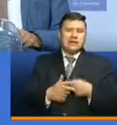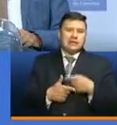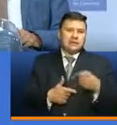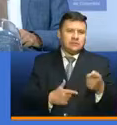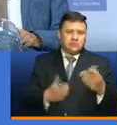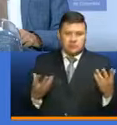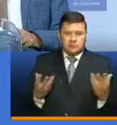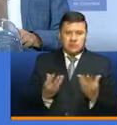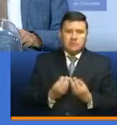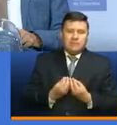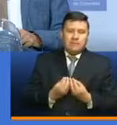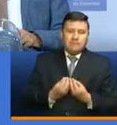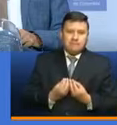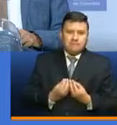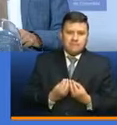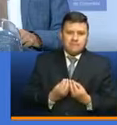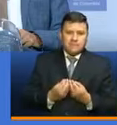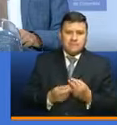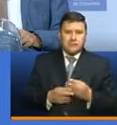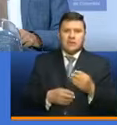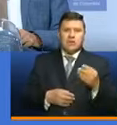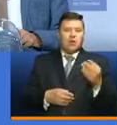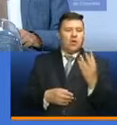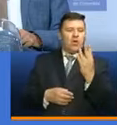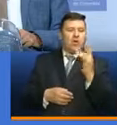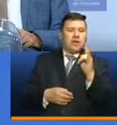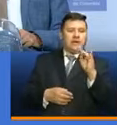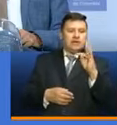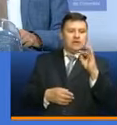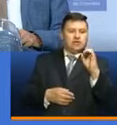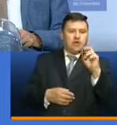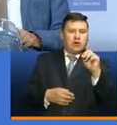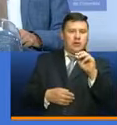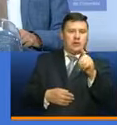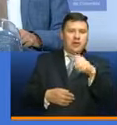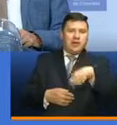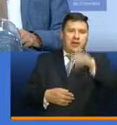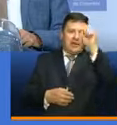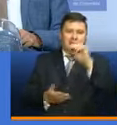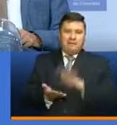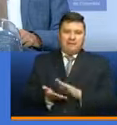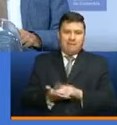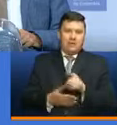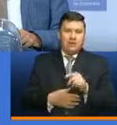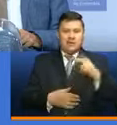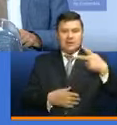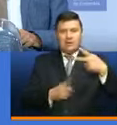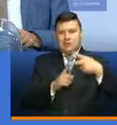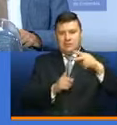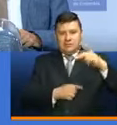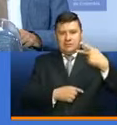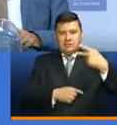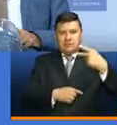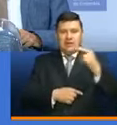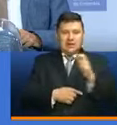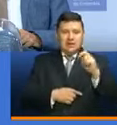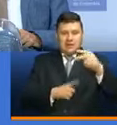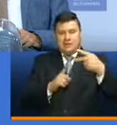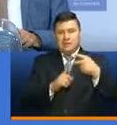el equipo de One Piece Total Protection, que fueron los ganadores de este segundo lugar de esta